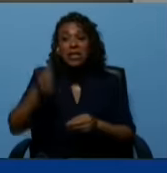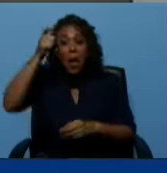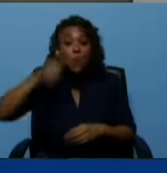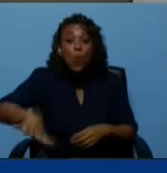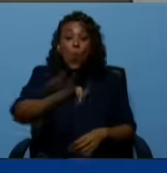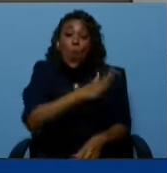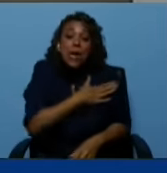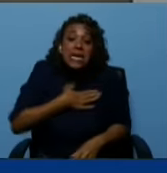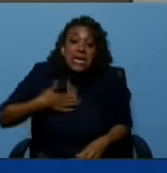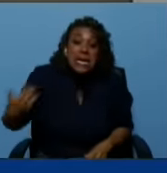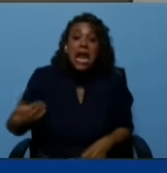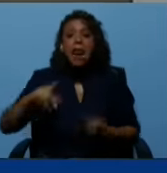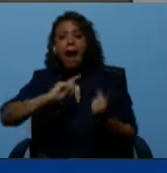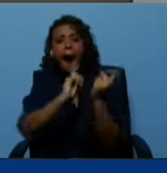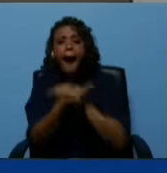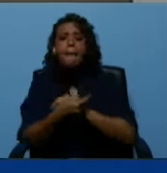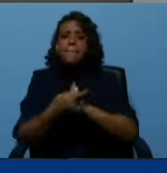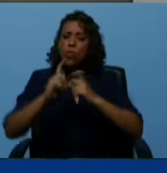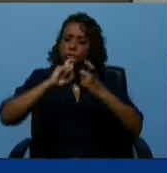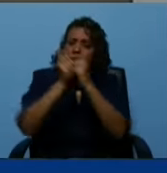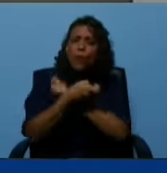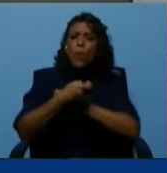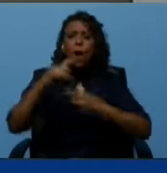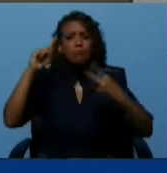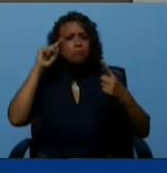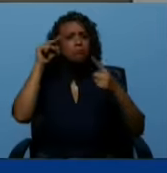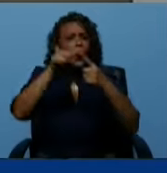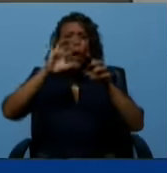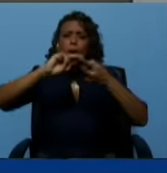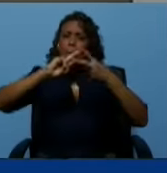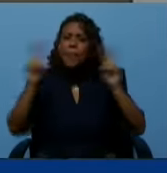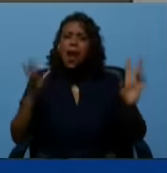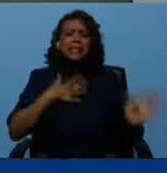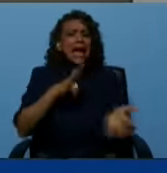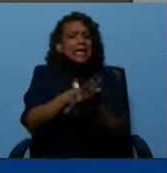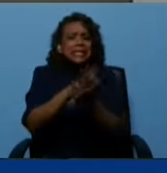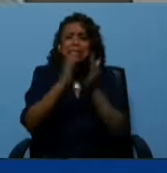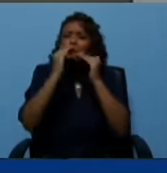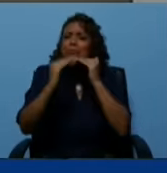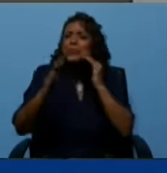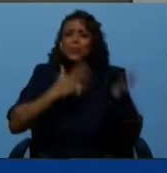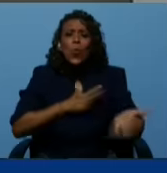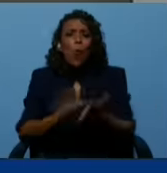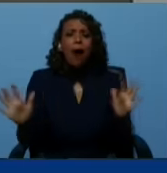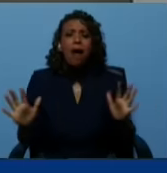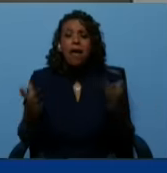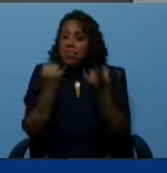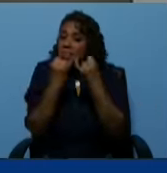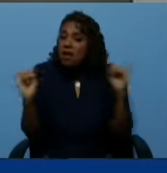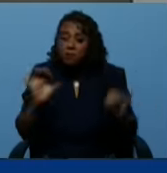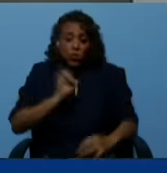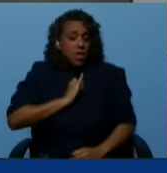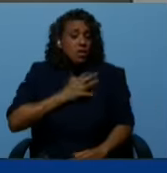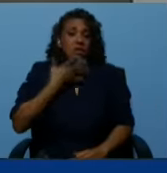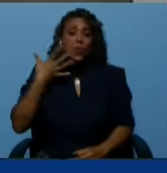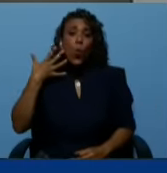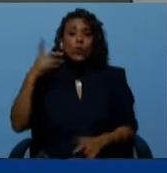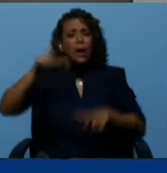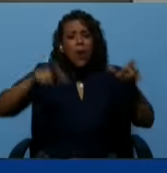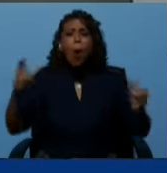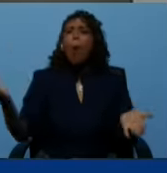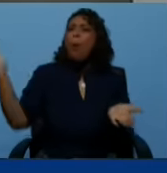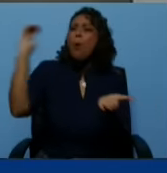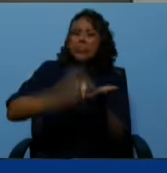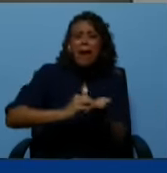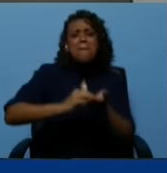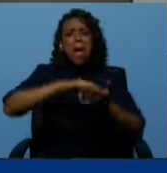quiere cambios y transformaciones con paz, estabilidad y democracia. y con independencia y soberanía. La gente no quiere que lo